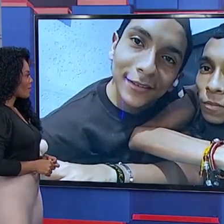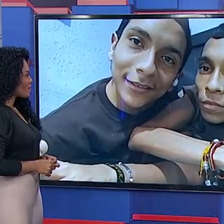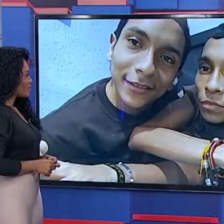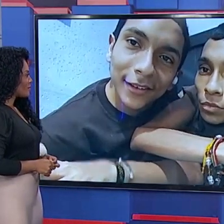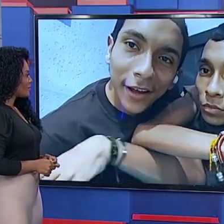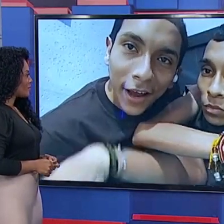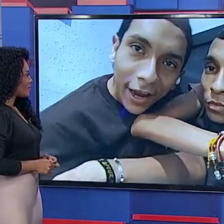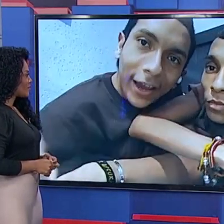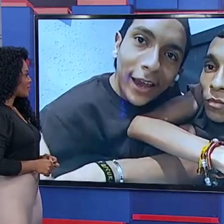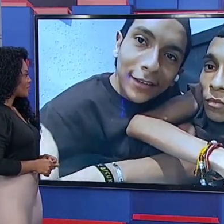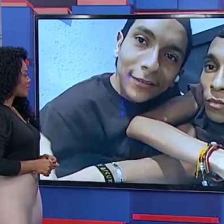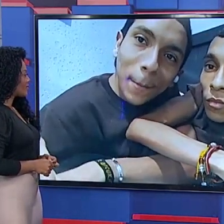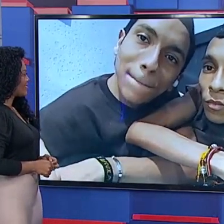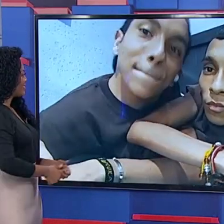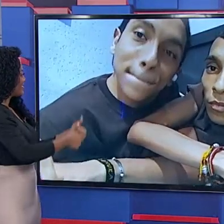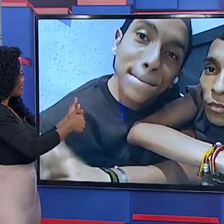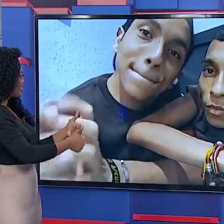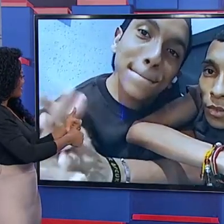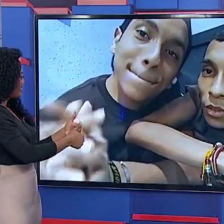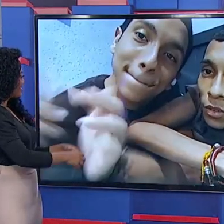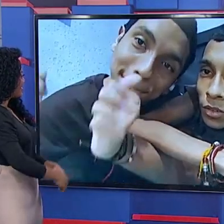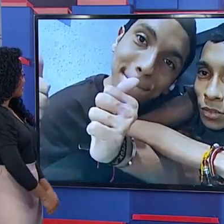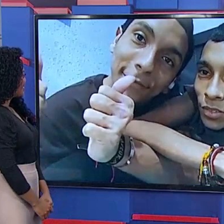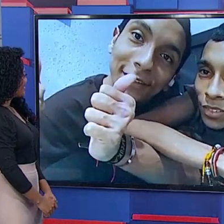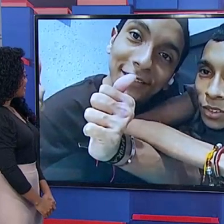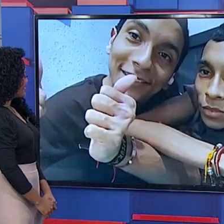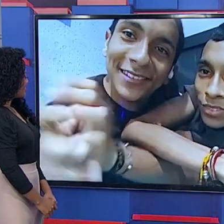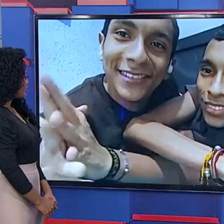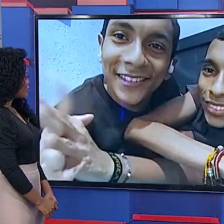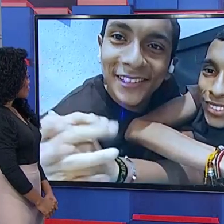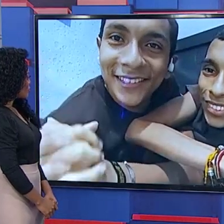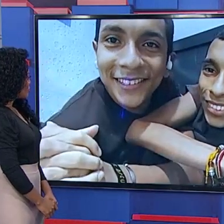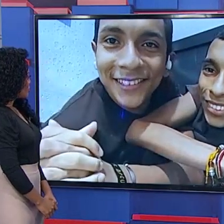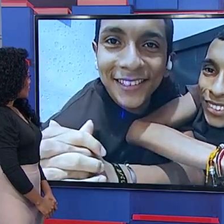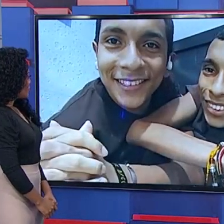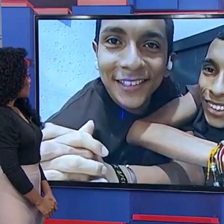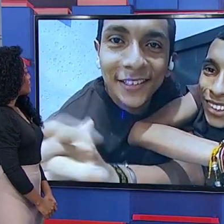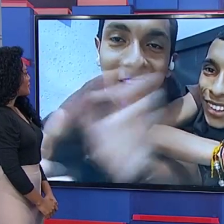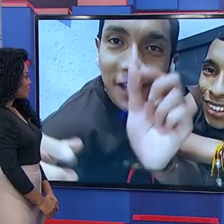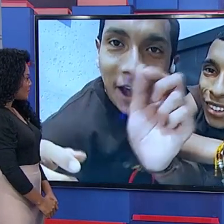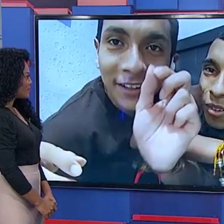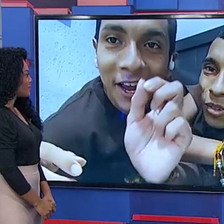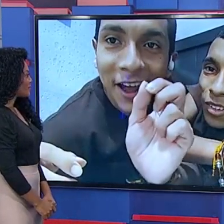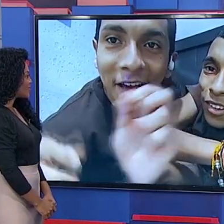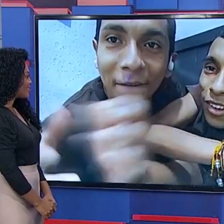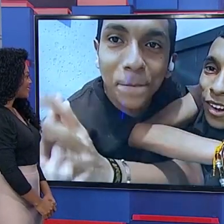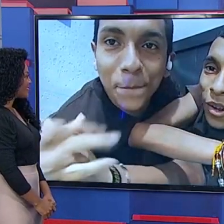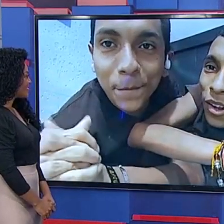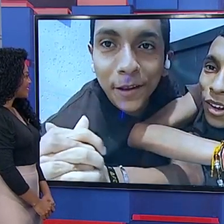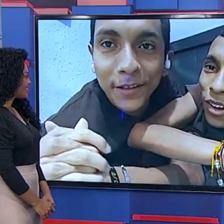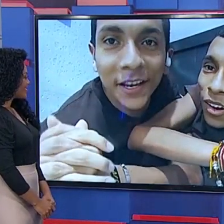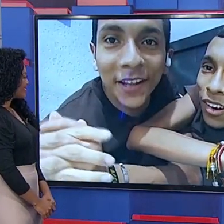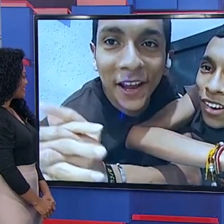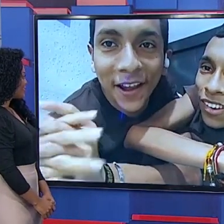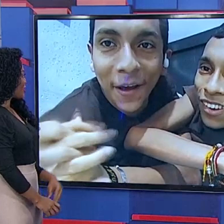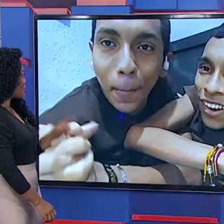con esta buena noticia, manos arriba, positivos, vamos a trabajar para que ustedes sigan estudiando. Tienen que, oigan chicos, tienen que